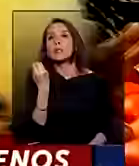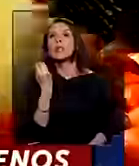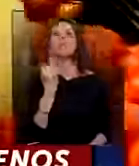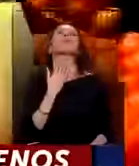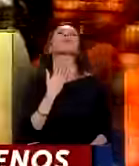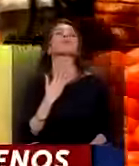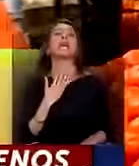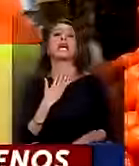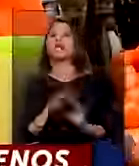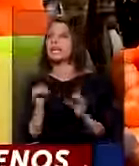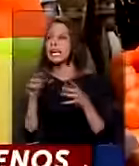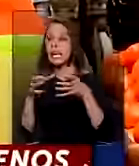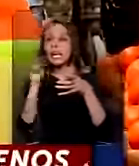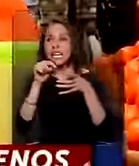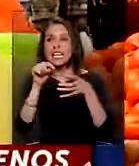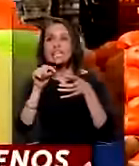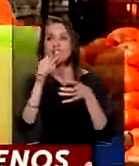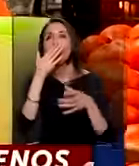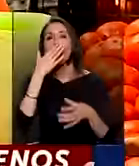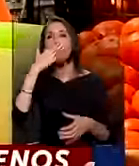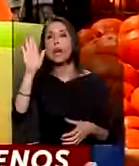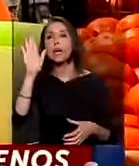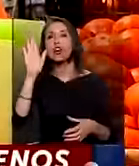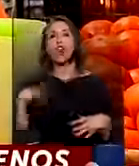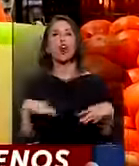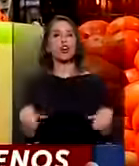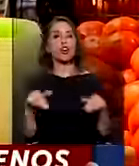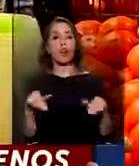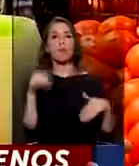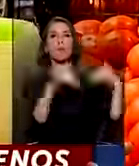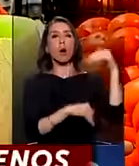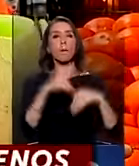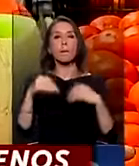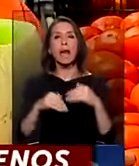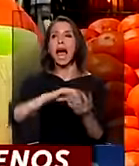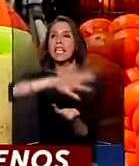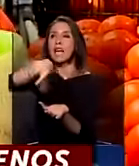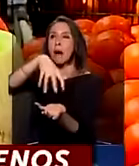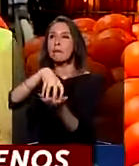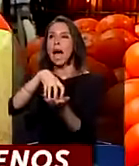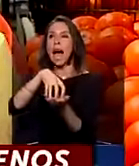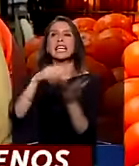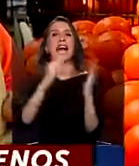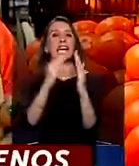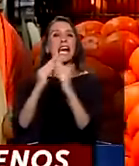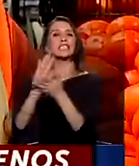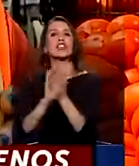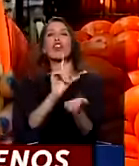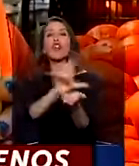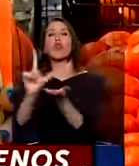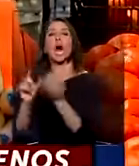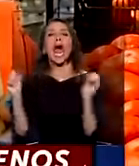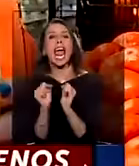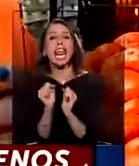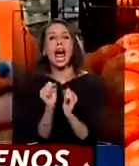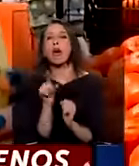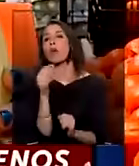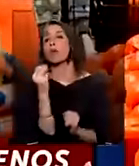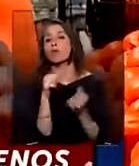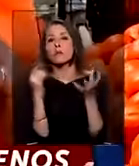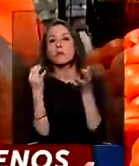mala C. Esto es lo mejor y lo más cómodo para la playa, para el parque, para la casa, en todos lados, heladito, chiquillo,